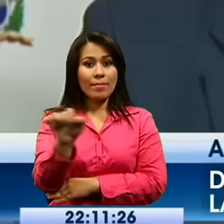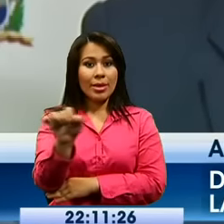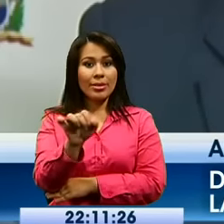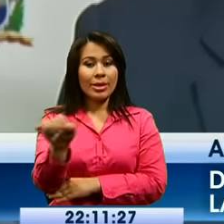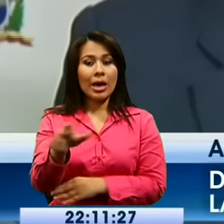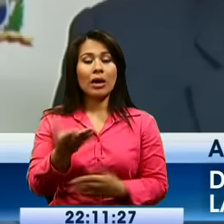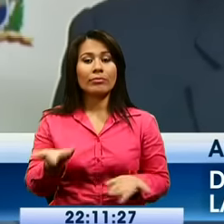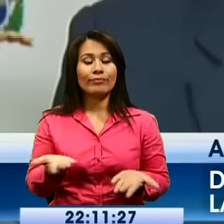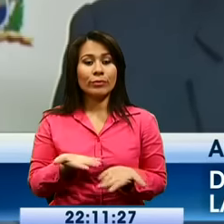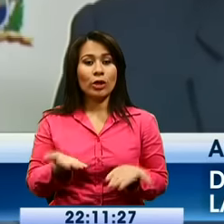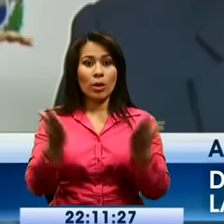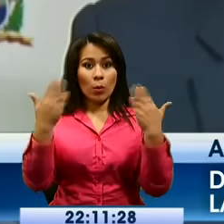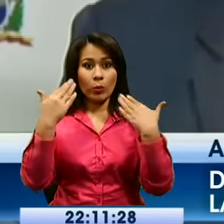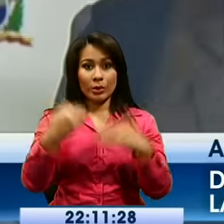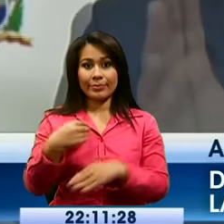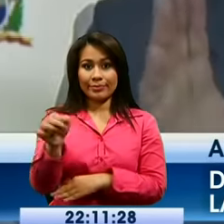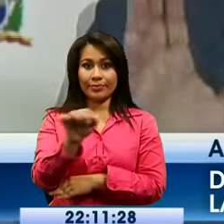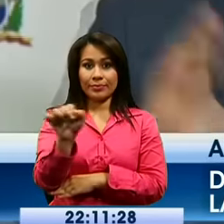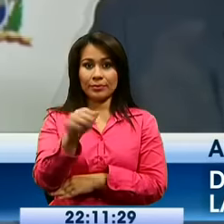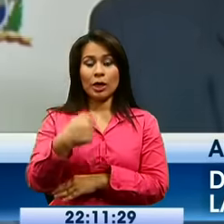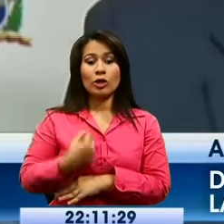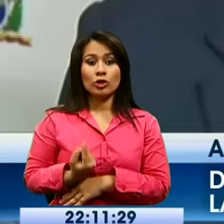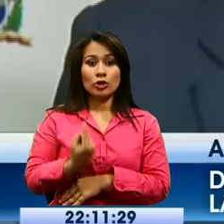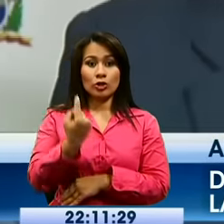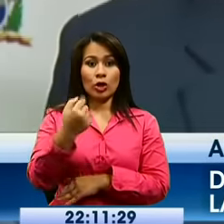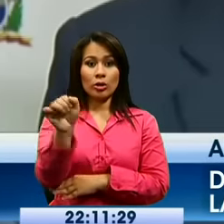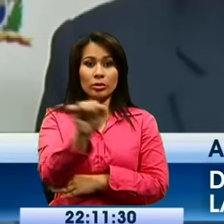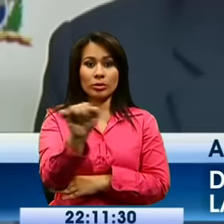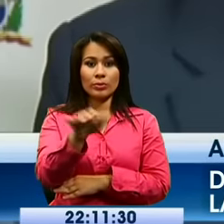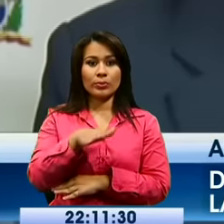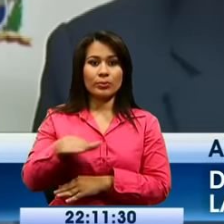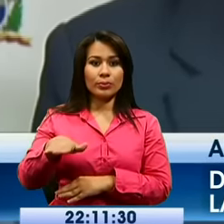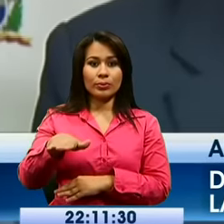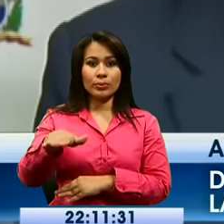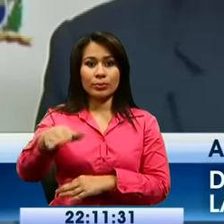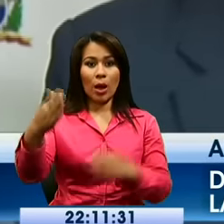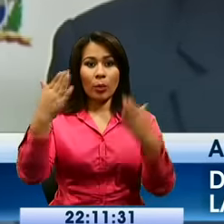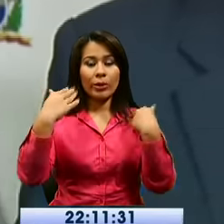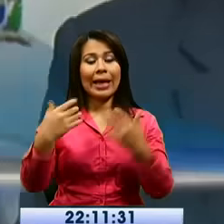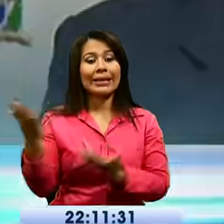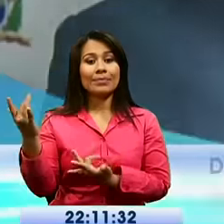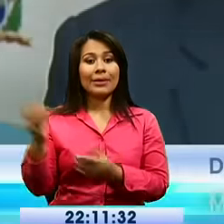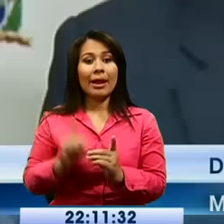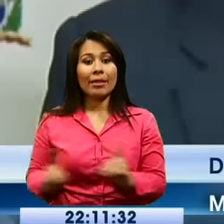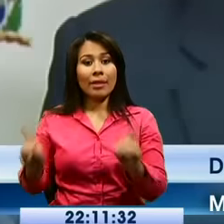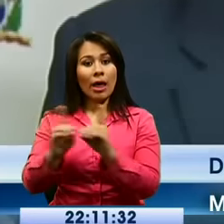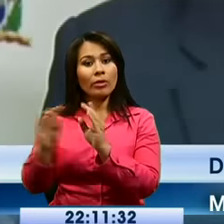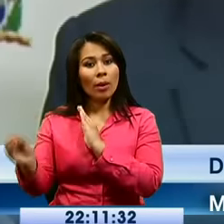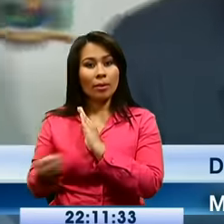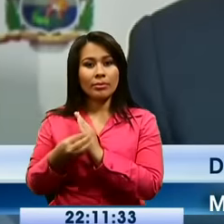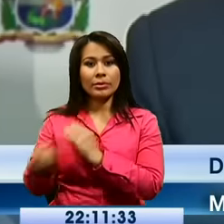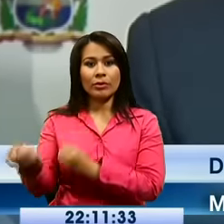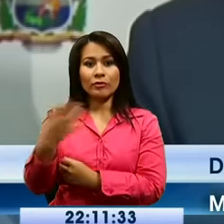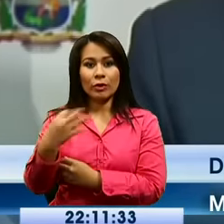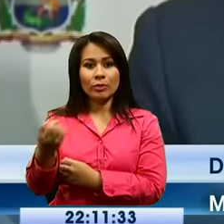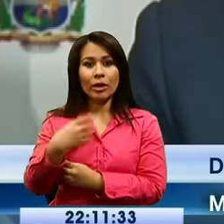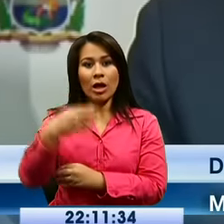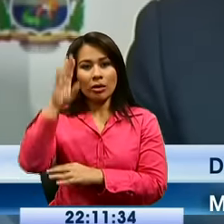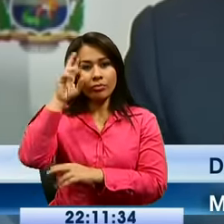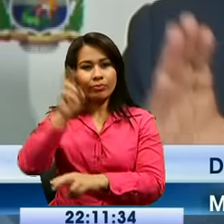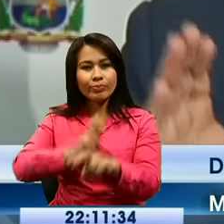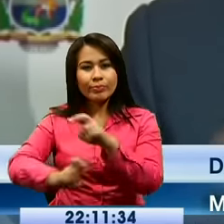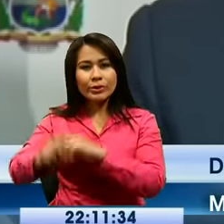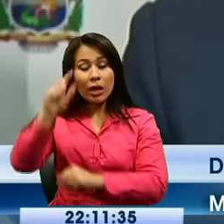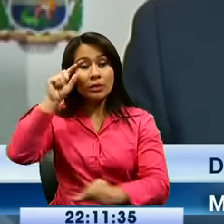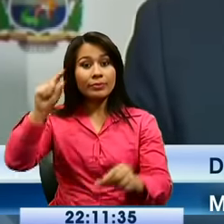y él regresó solo en el vehículo. Vamos a esperar algunos datos adicionales por parte de la DINASED y la Fiscalía